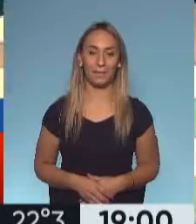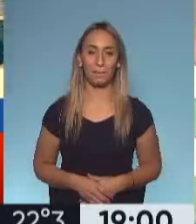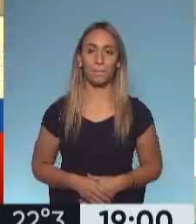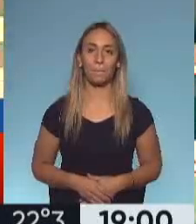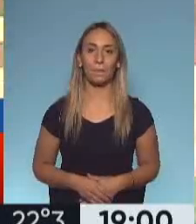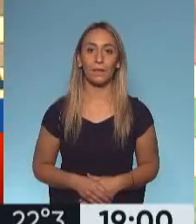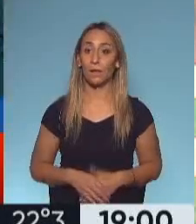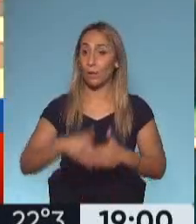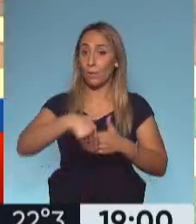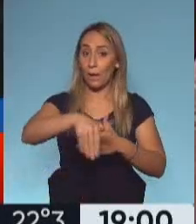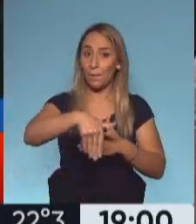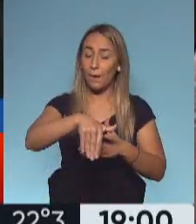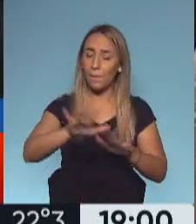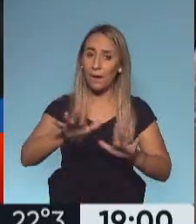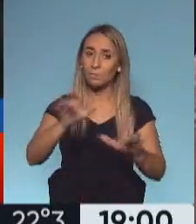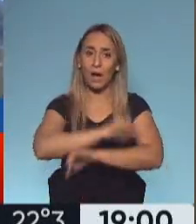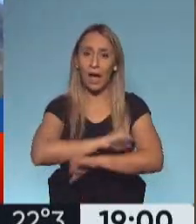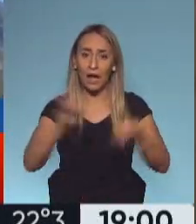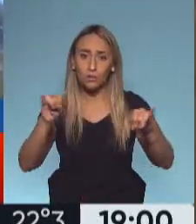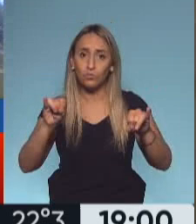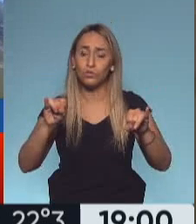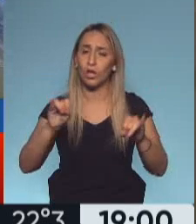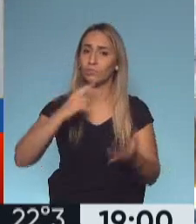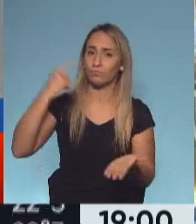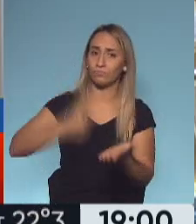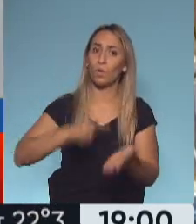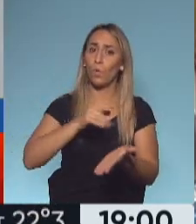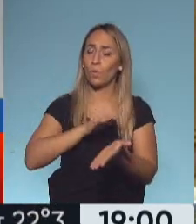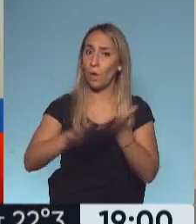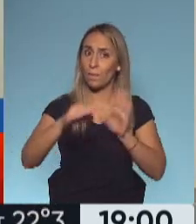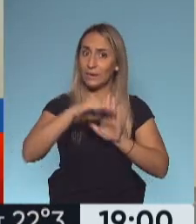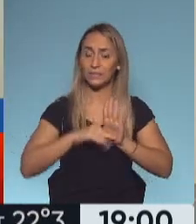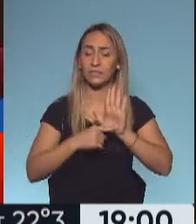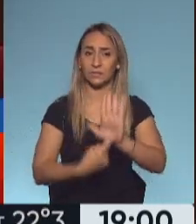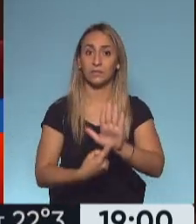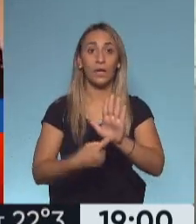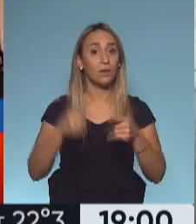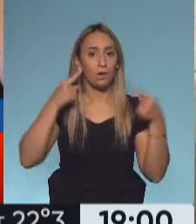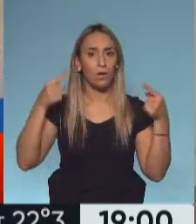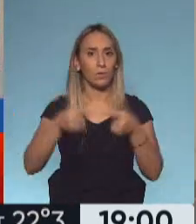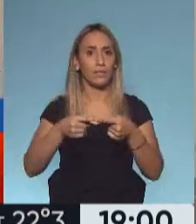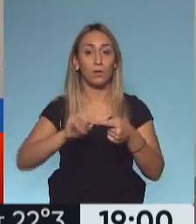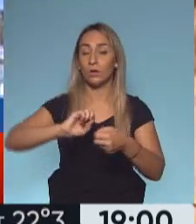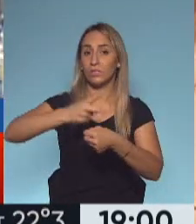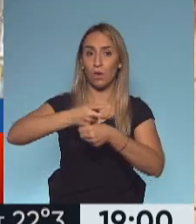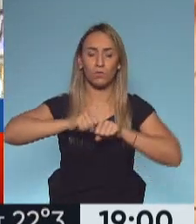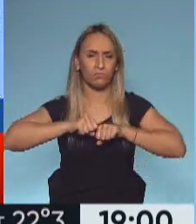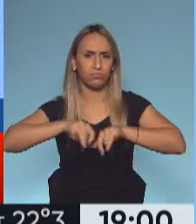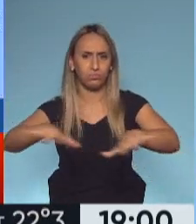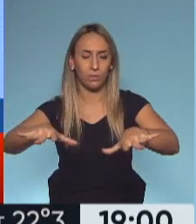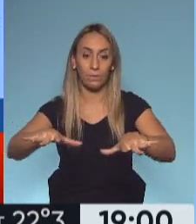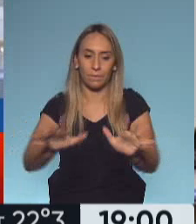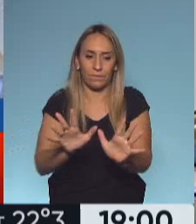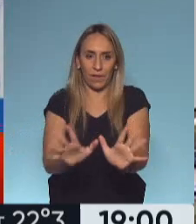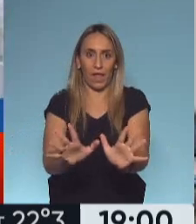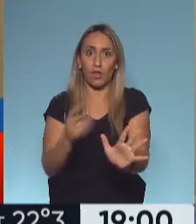Es inminente el anuncio de nuevas restricciones para frenar la segunda ola de contagios